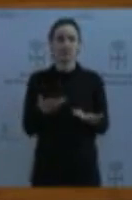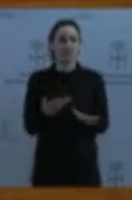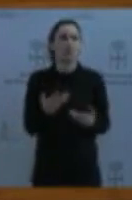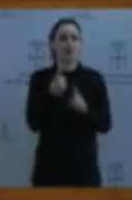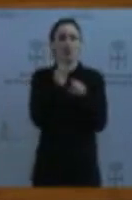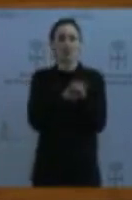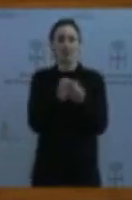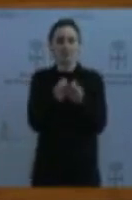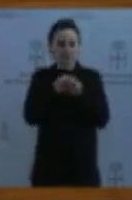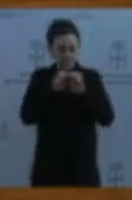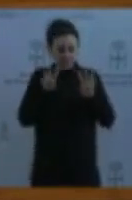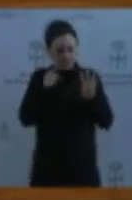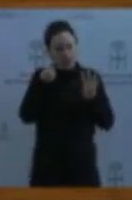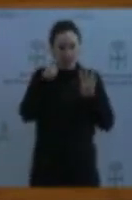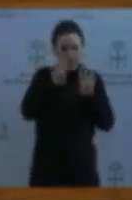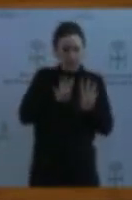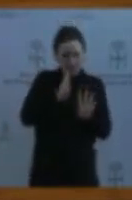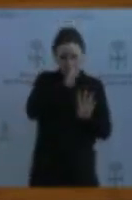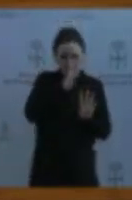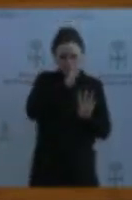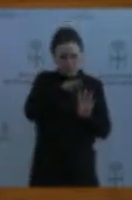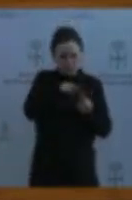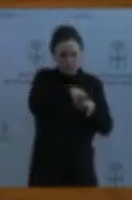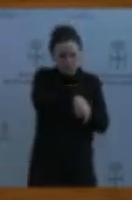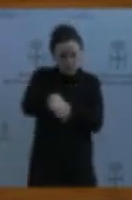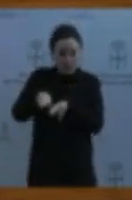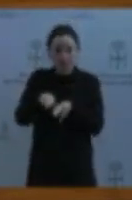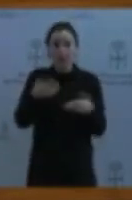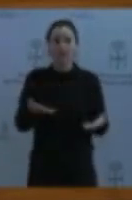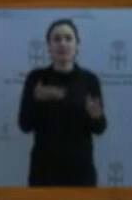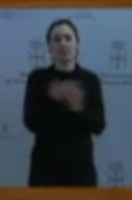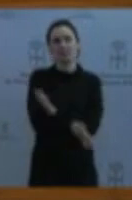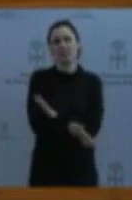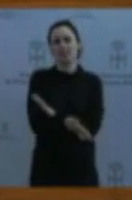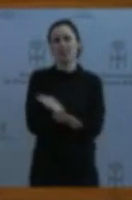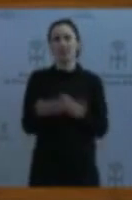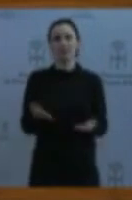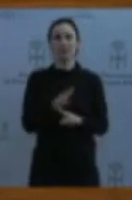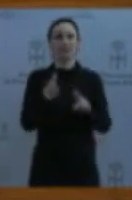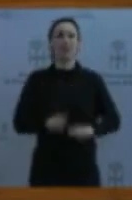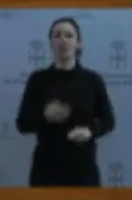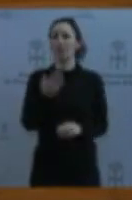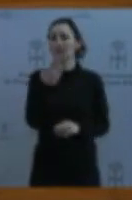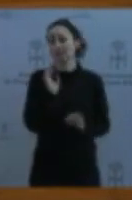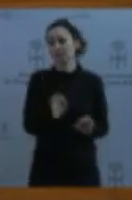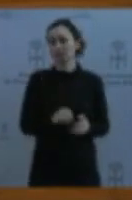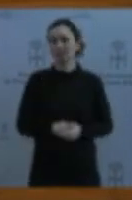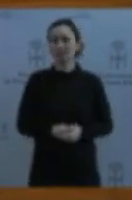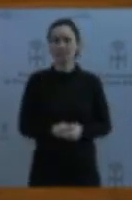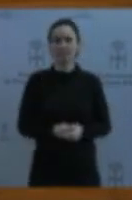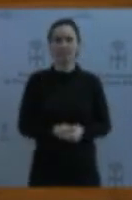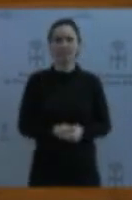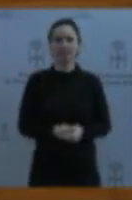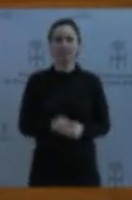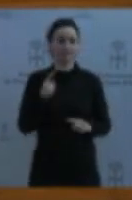del adversario. Este es el tipo de lógica irracional a la que puede llevar el mero recurso a la estadística. Y esto tuvo su